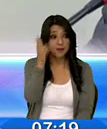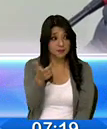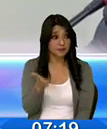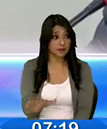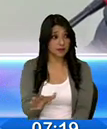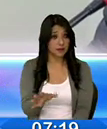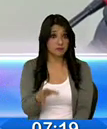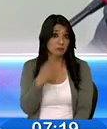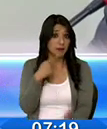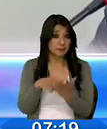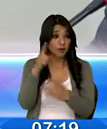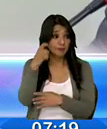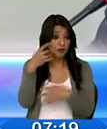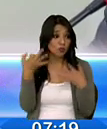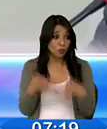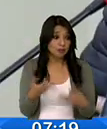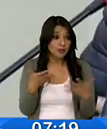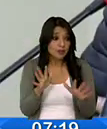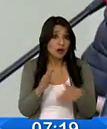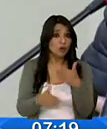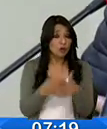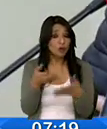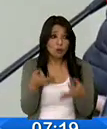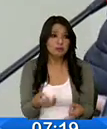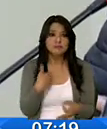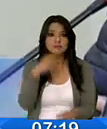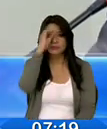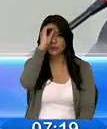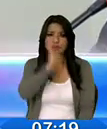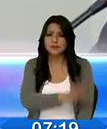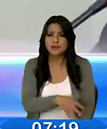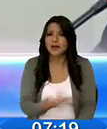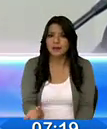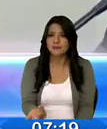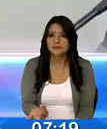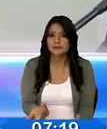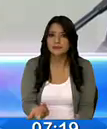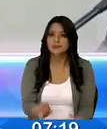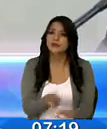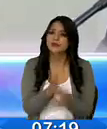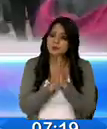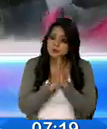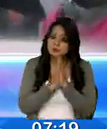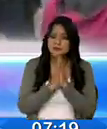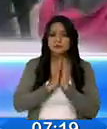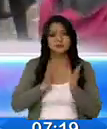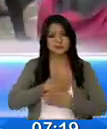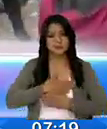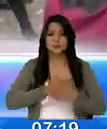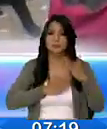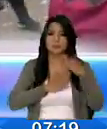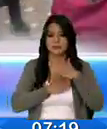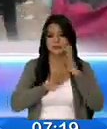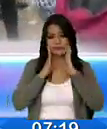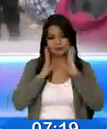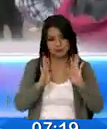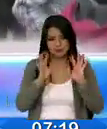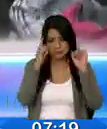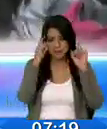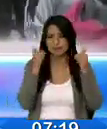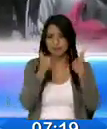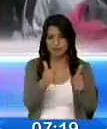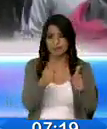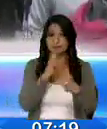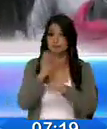ya cumplidas y otras que posiblemente están en camino de ellos. Entonces, lo que sí pedimos es a mantener la cordura. Fue enfático en manifestar de que existen